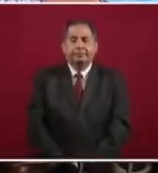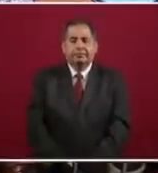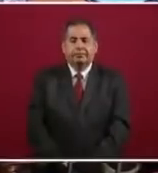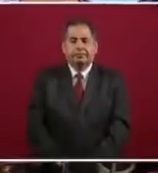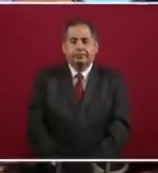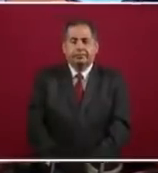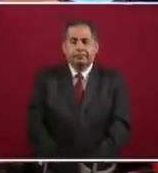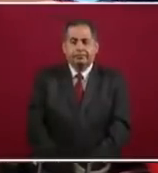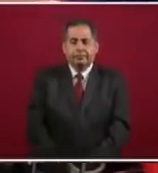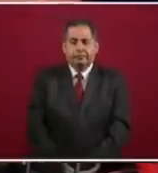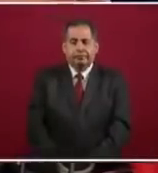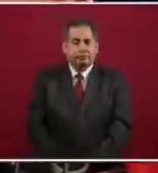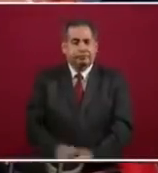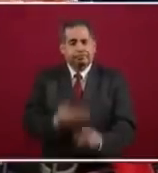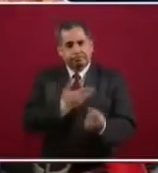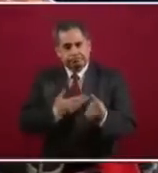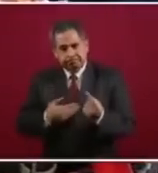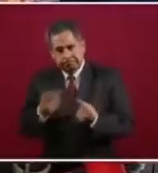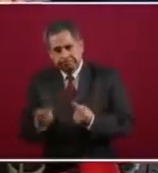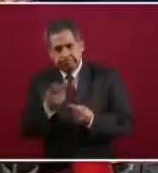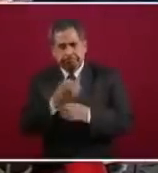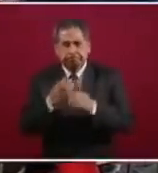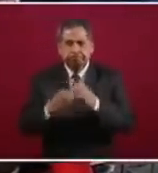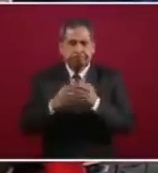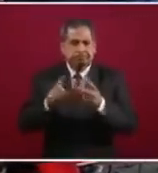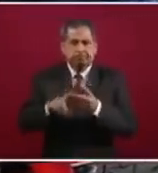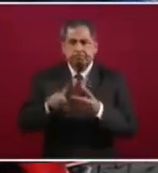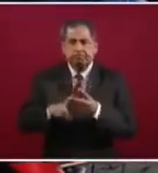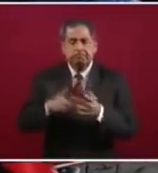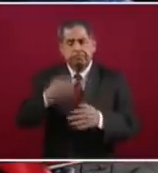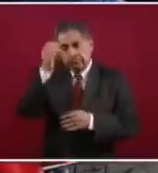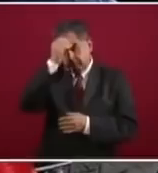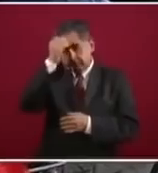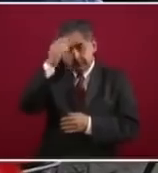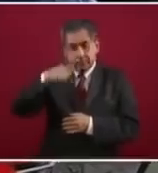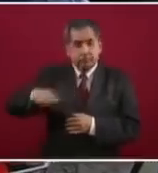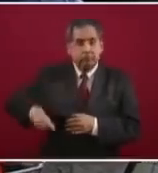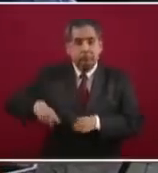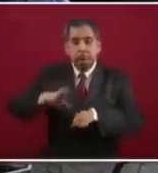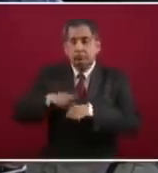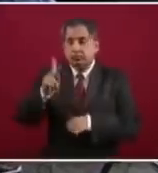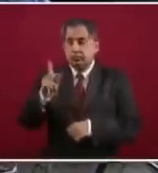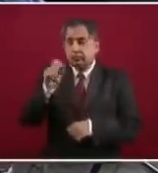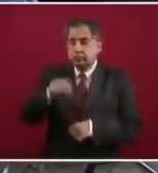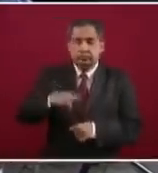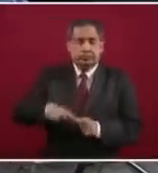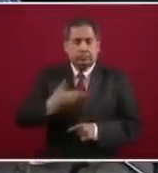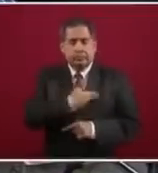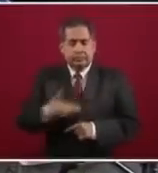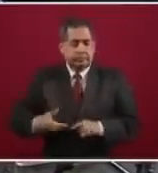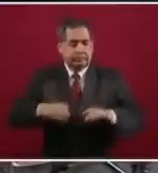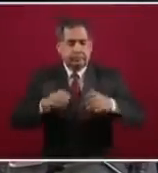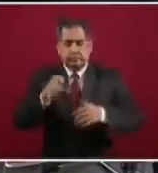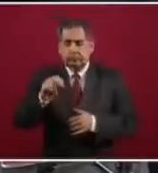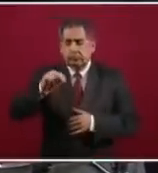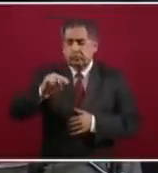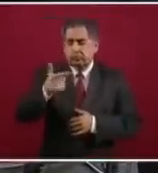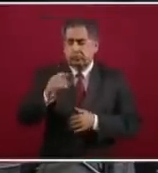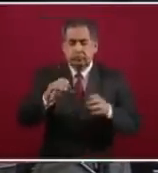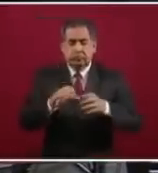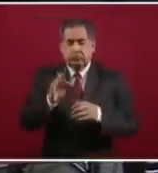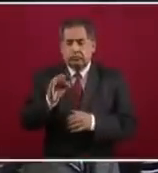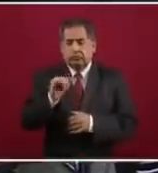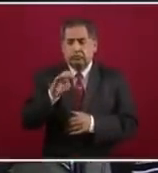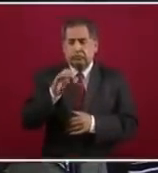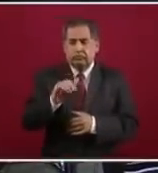Presidente, le quiero preguntar otra cosa. ¿Qué opina de que los gobernadores del PAN, entre ellos el presidente de la CONAGO,